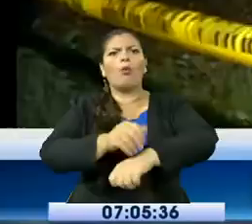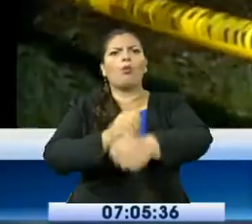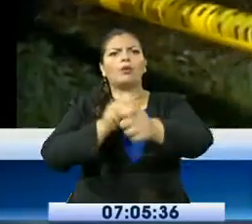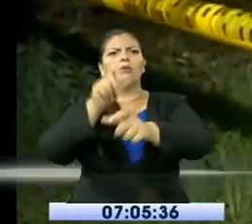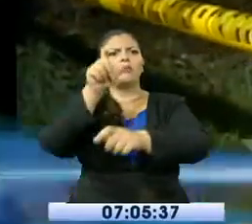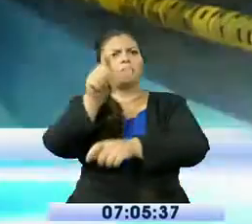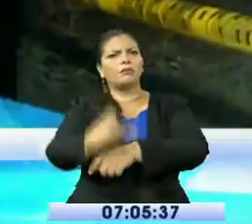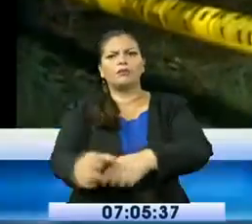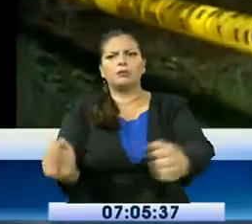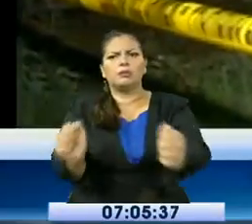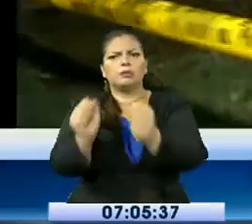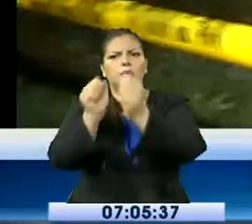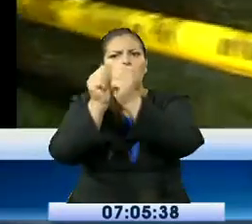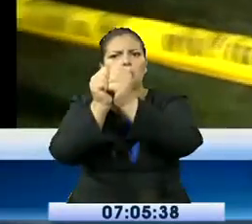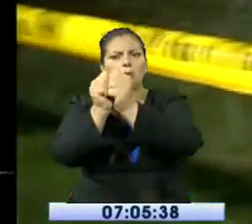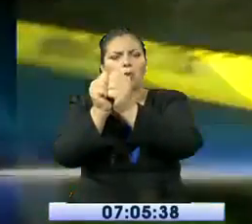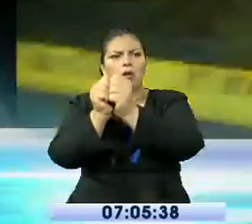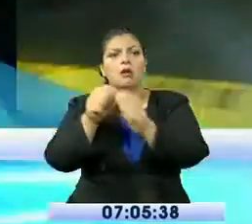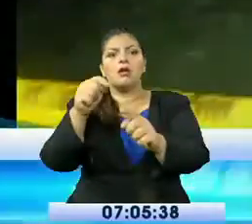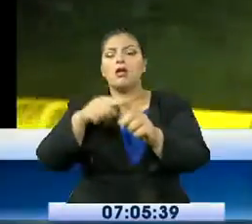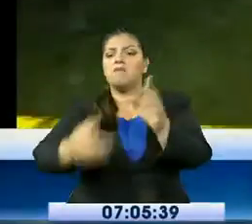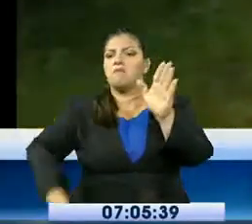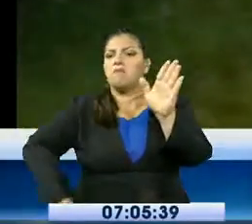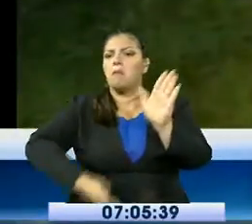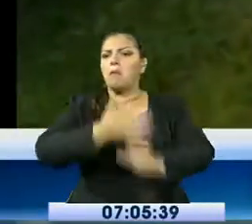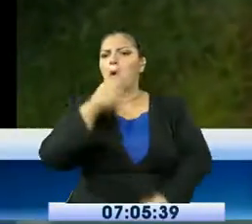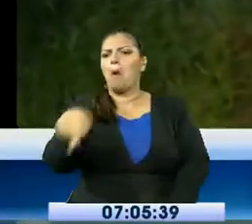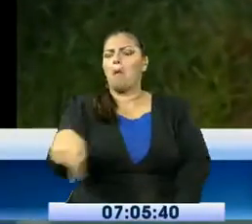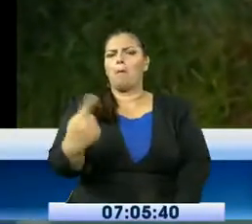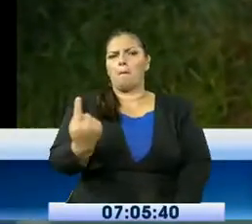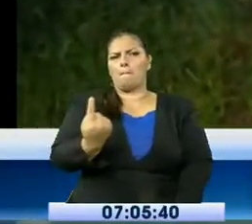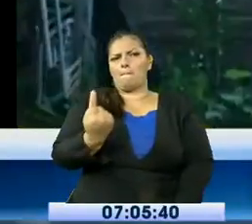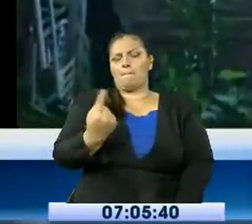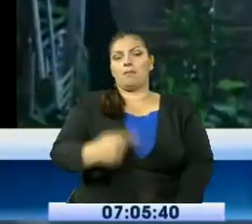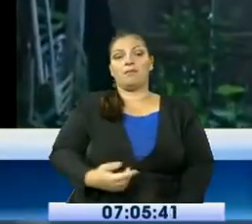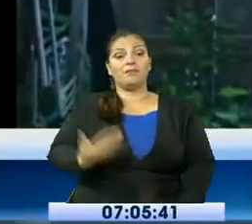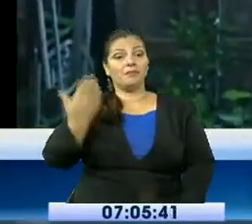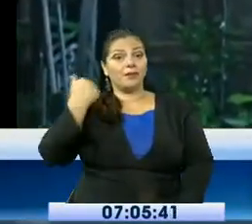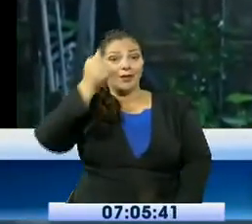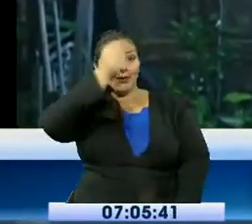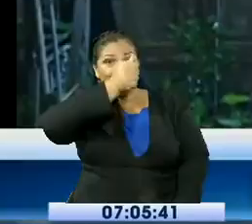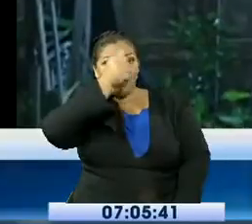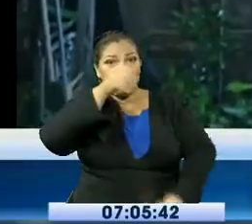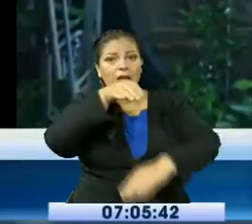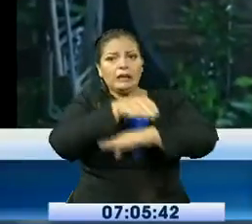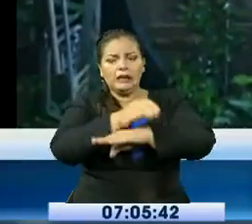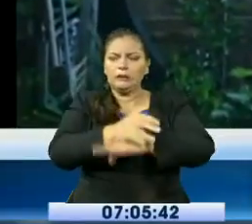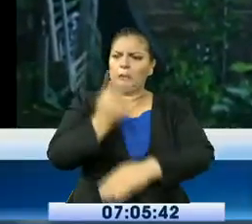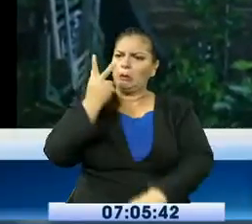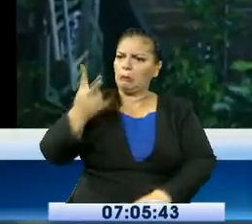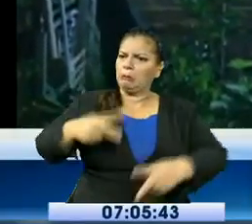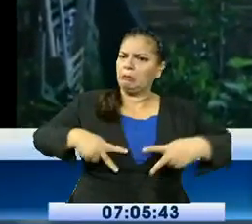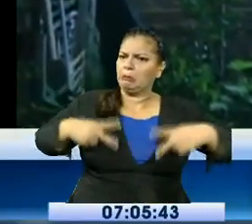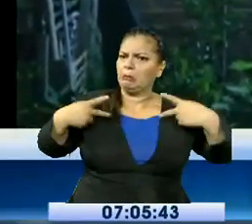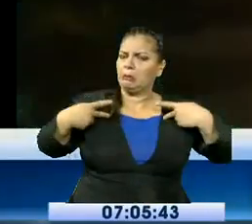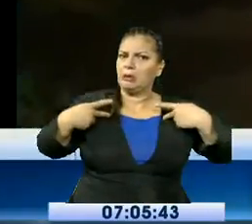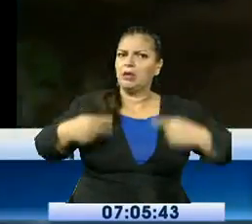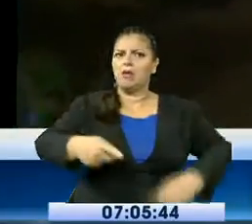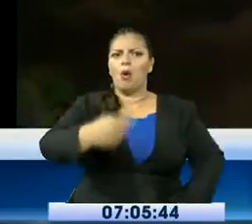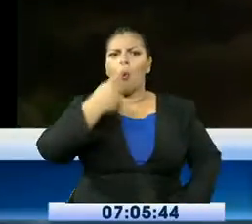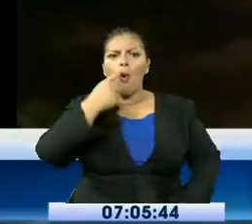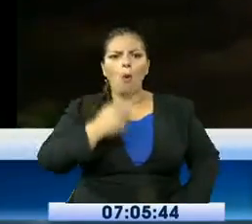quedado ahí. La víctima fue vista por última vez la tarde del domingo, mientras libaba con un hombre y una